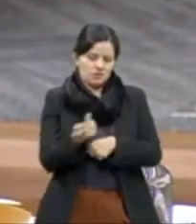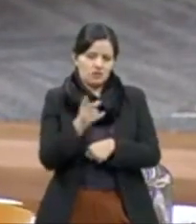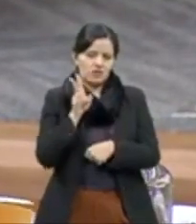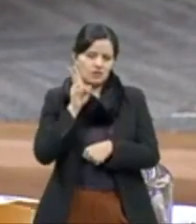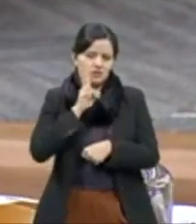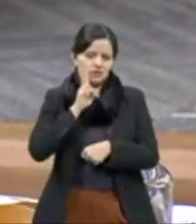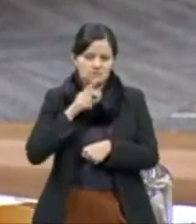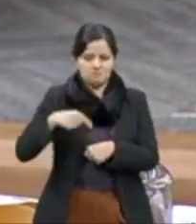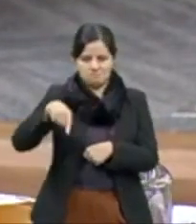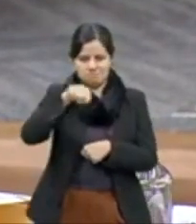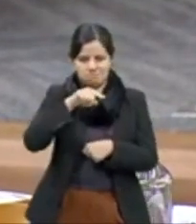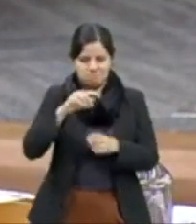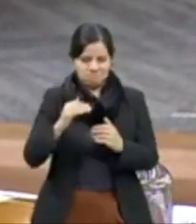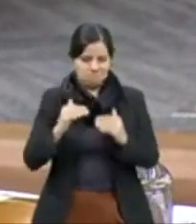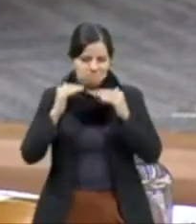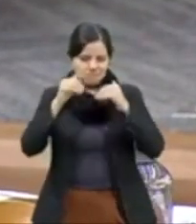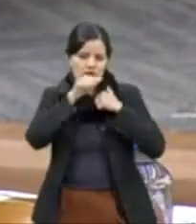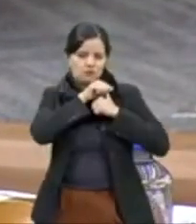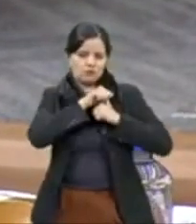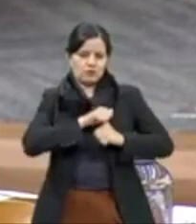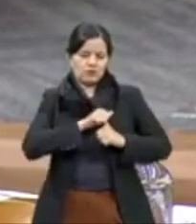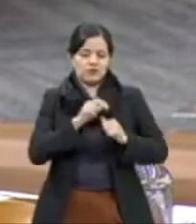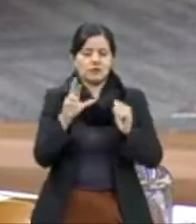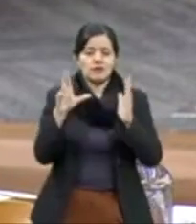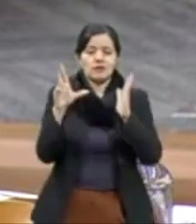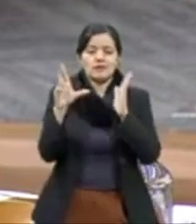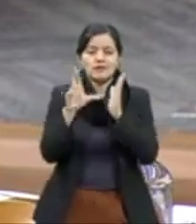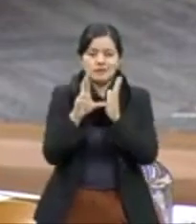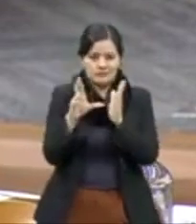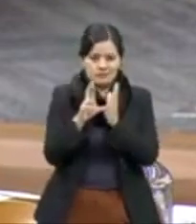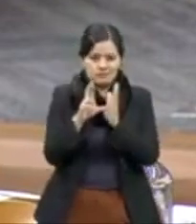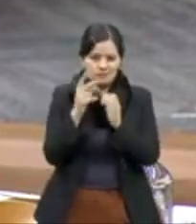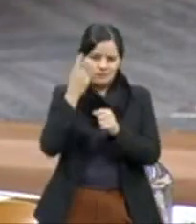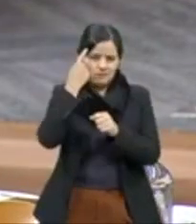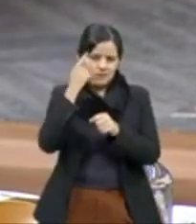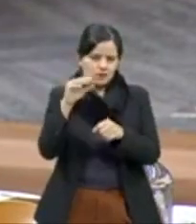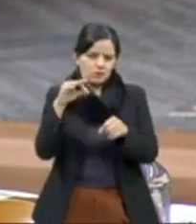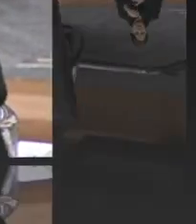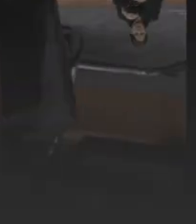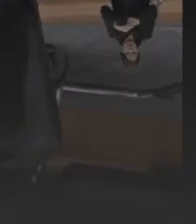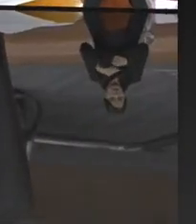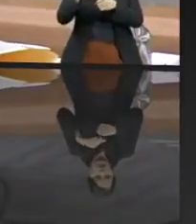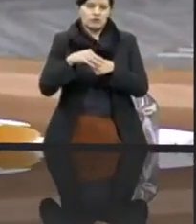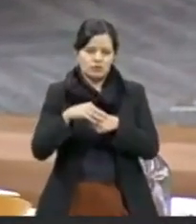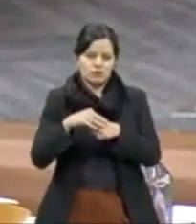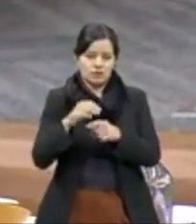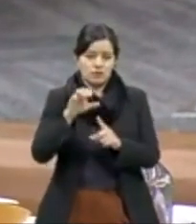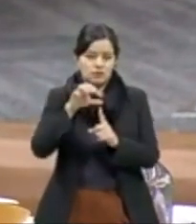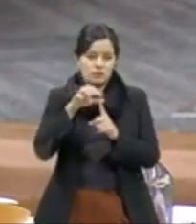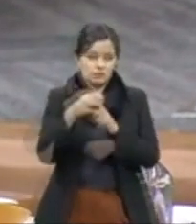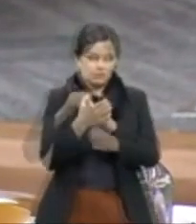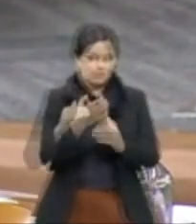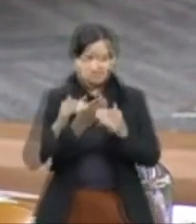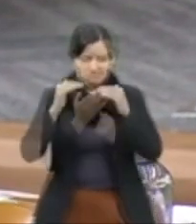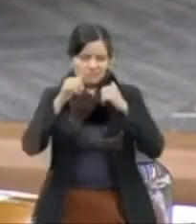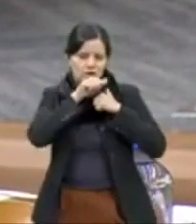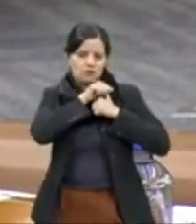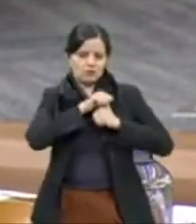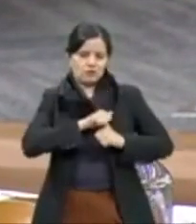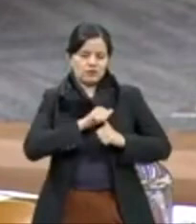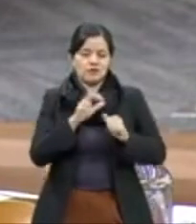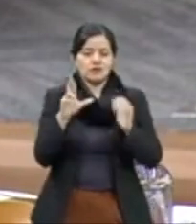en las elecciones ordinarias y extraordinarias del próximo 2 de junio del 2024. La comisión pone a consideración que